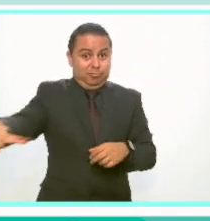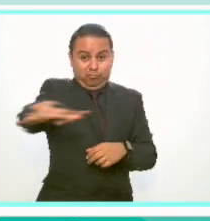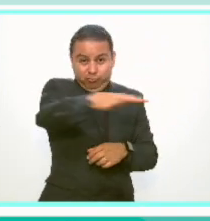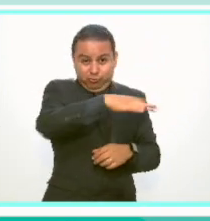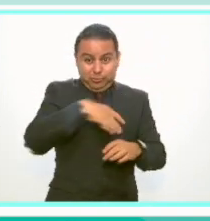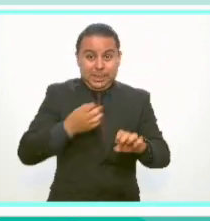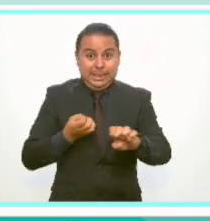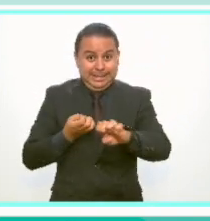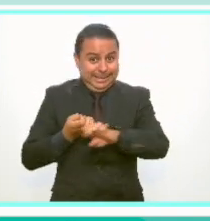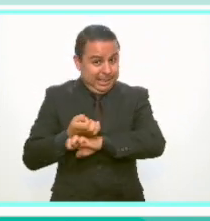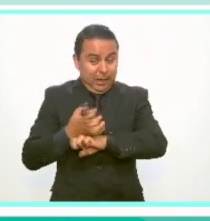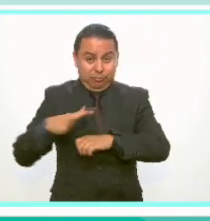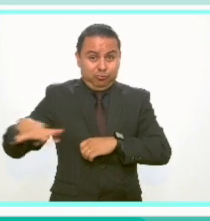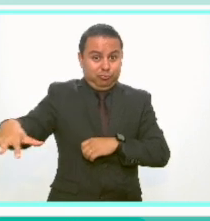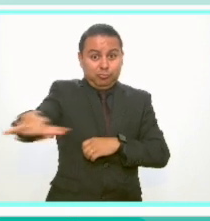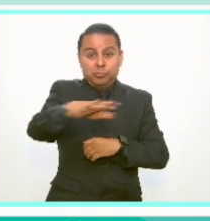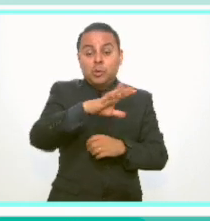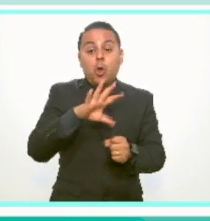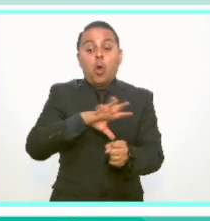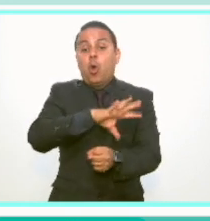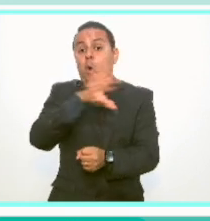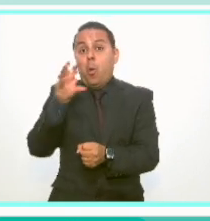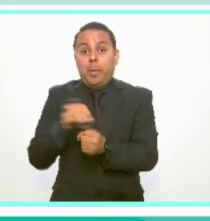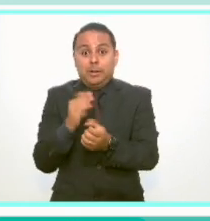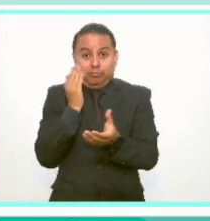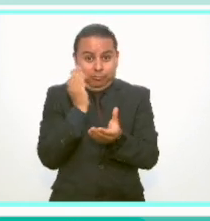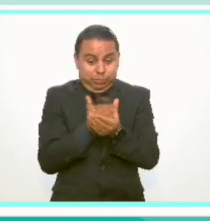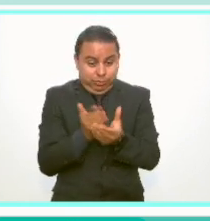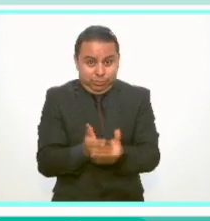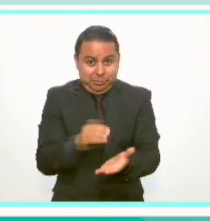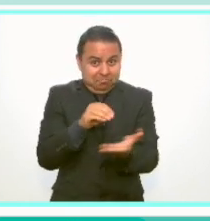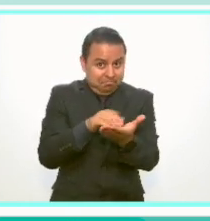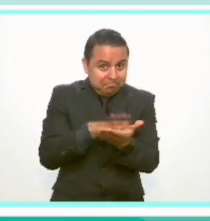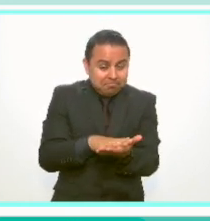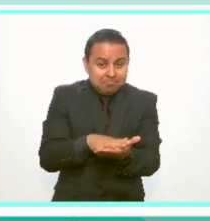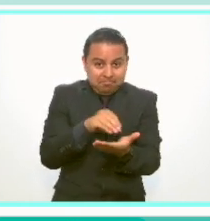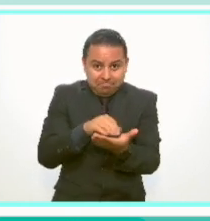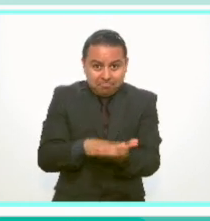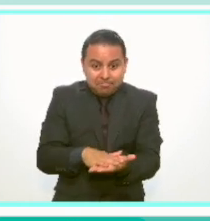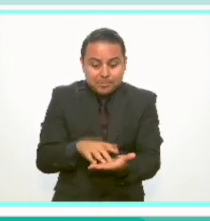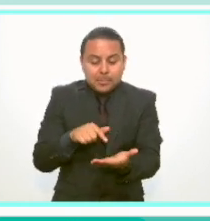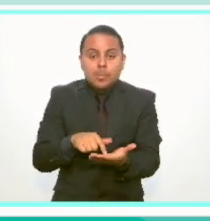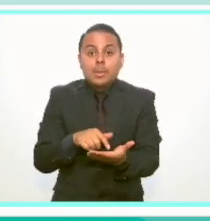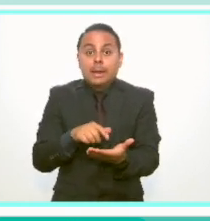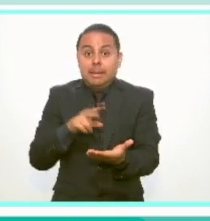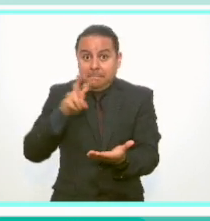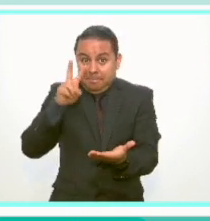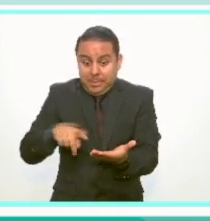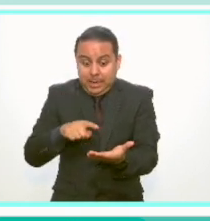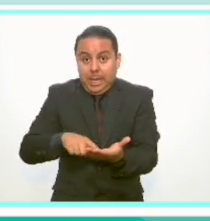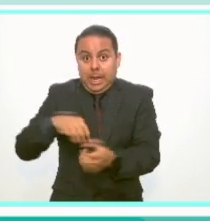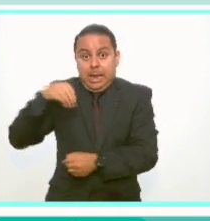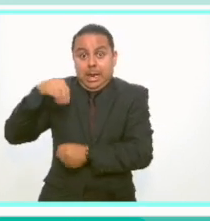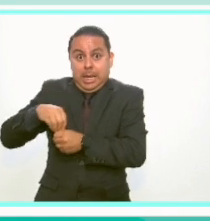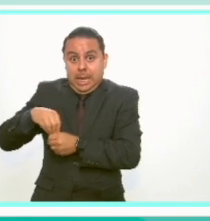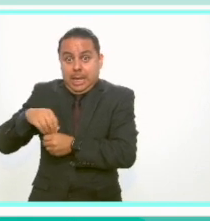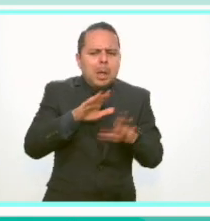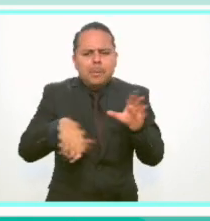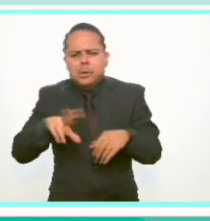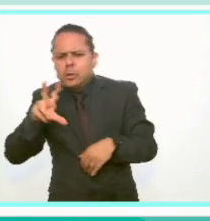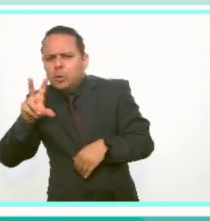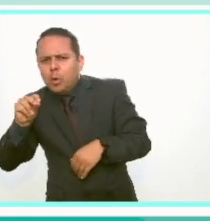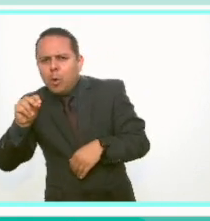Estado, no todos los documentos generados en razón al Tren Maya se pueden considerar como reservados bajo dicha